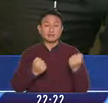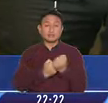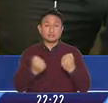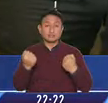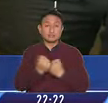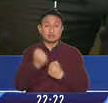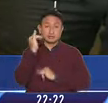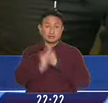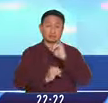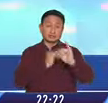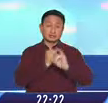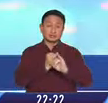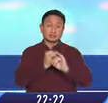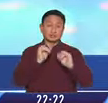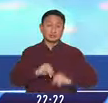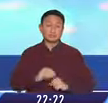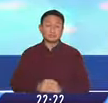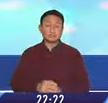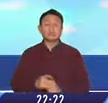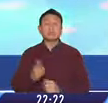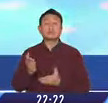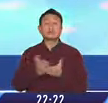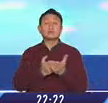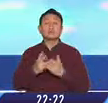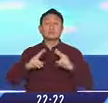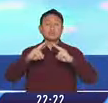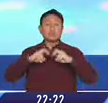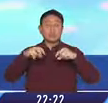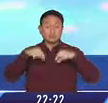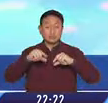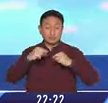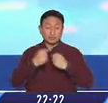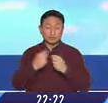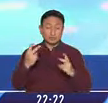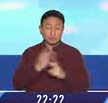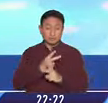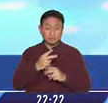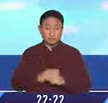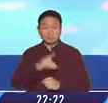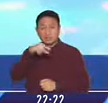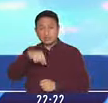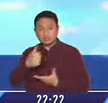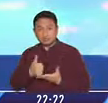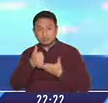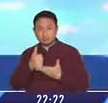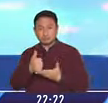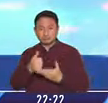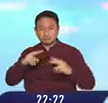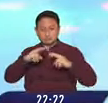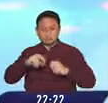asistencia internacional para que los servicios de inteligencia contra el crimen organizado puedan dar certeza de lo